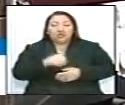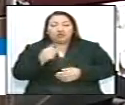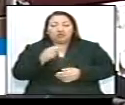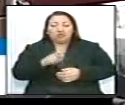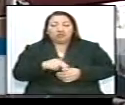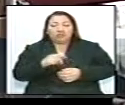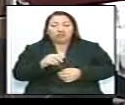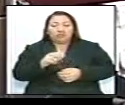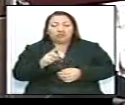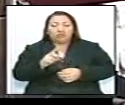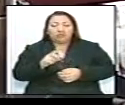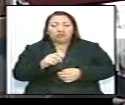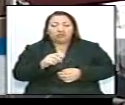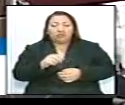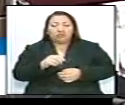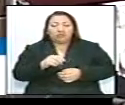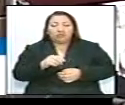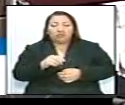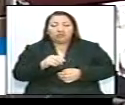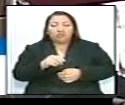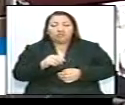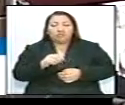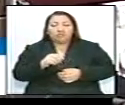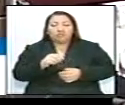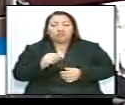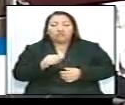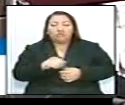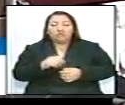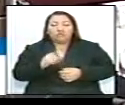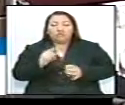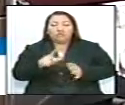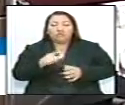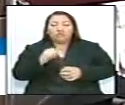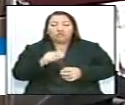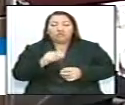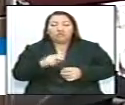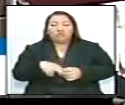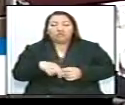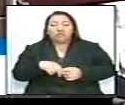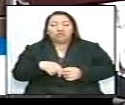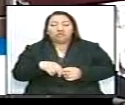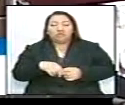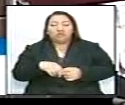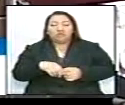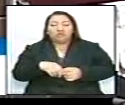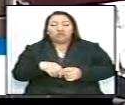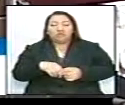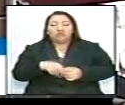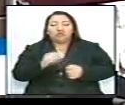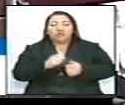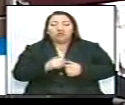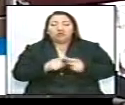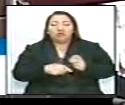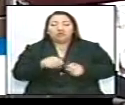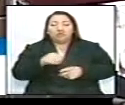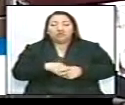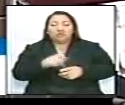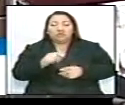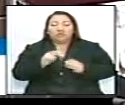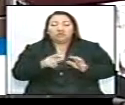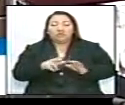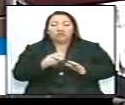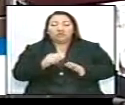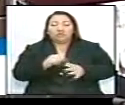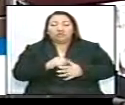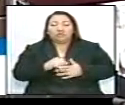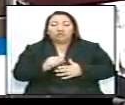del 2001, fue nombrado el 7 de diciembre del 2000 y las elecciones fueron el 8 de